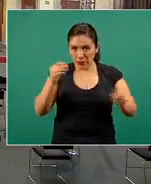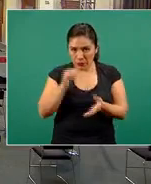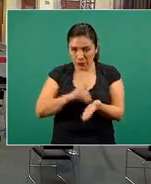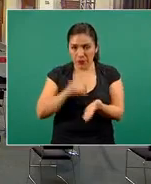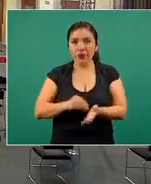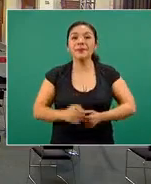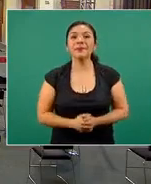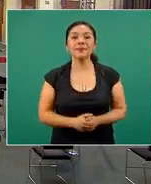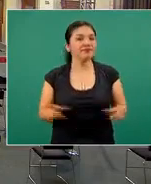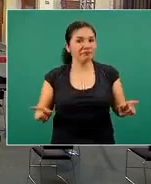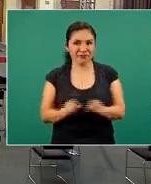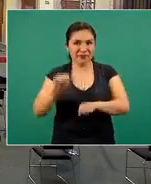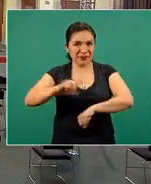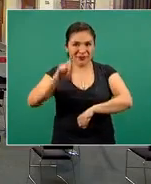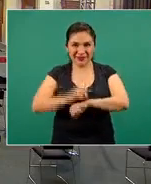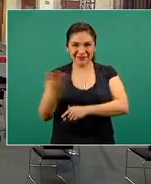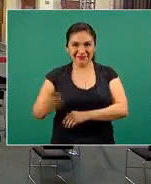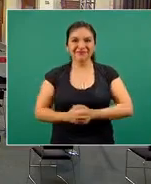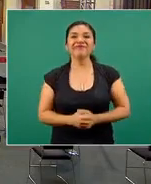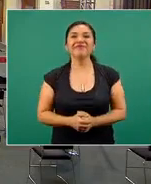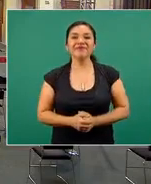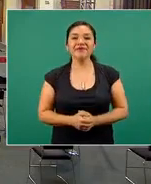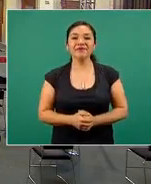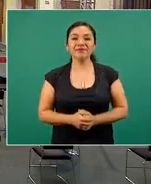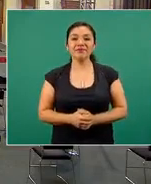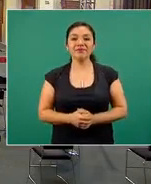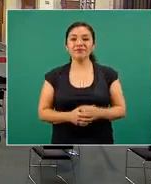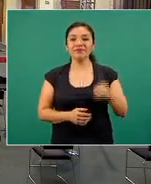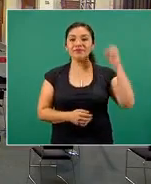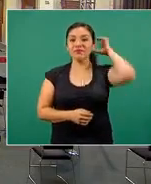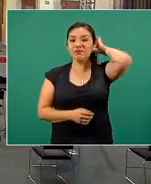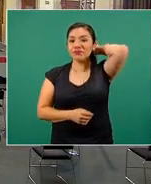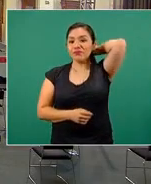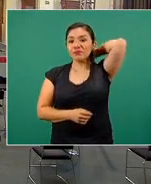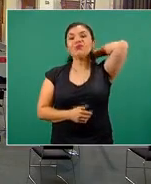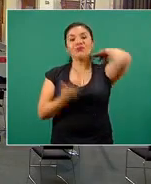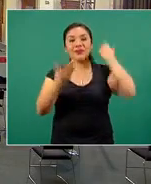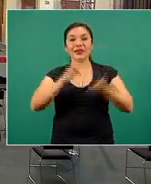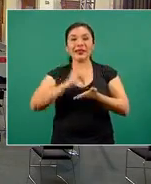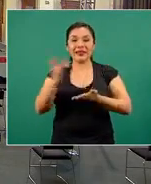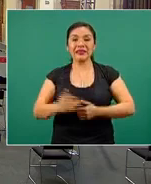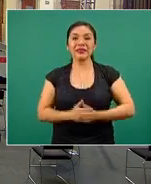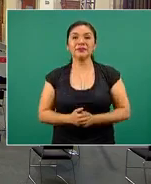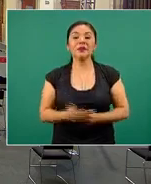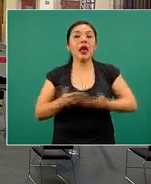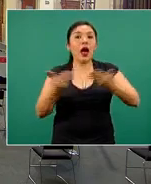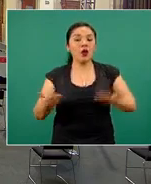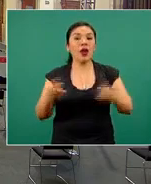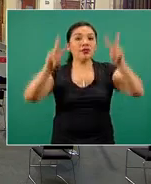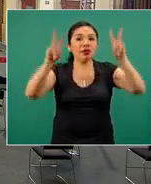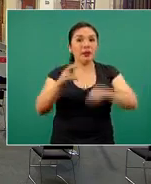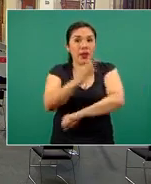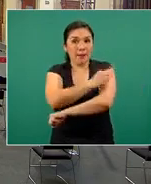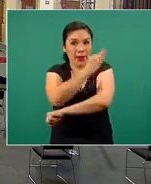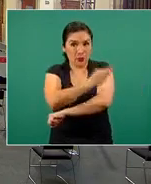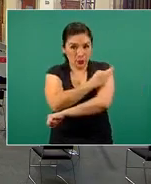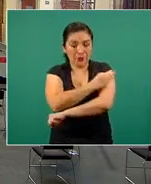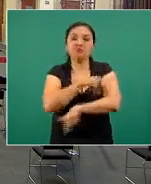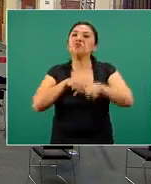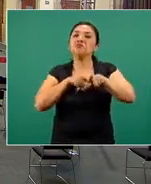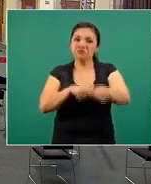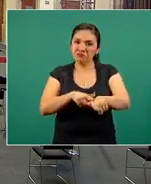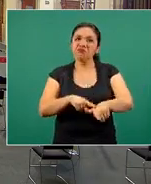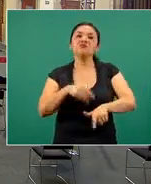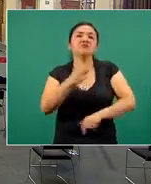componente. Gracias, doctora Lomía. Gracias, doctora Lomía. Hablemos de vacunación. Continúa